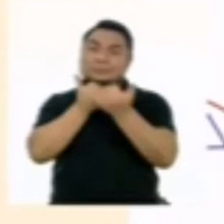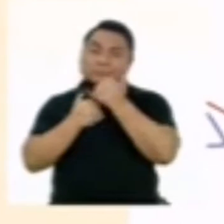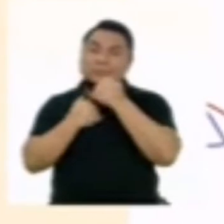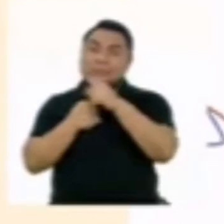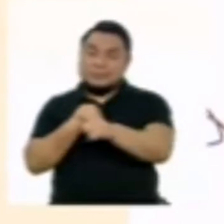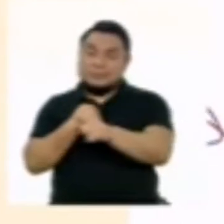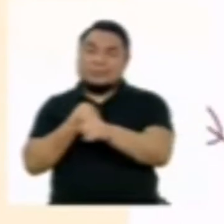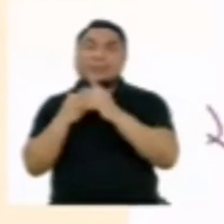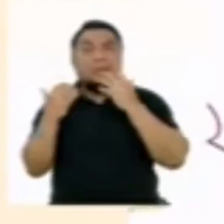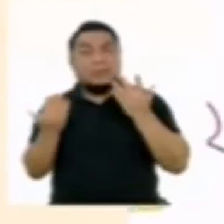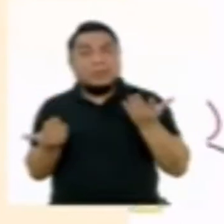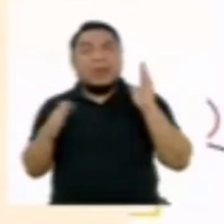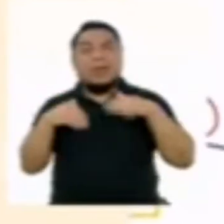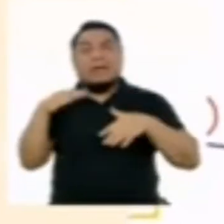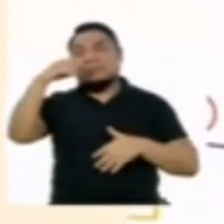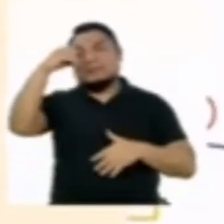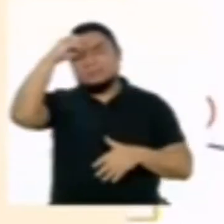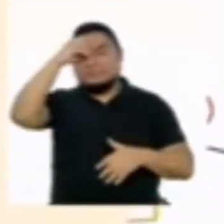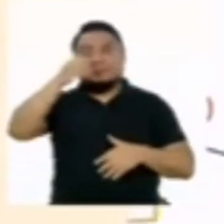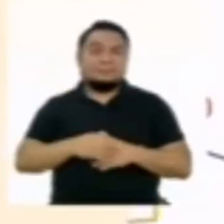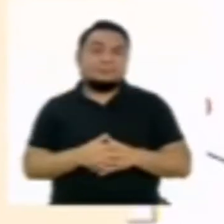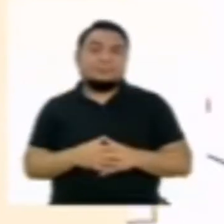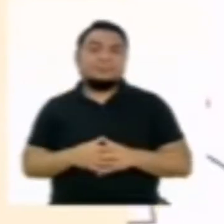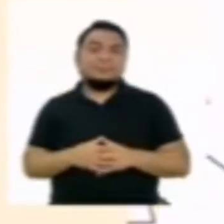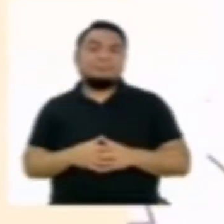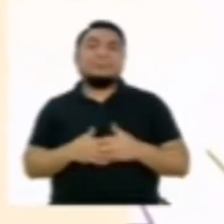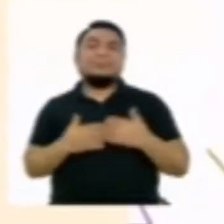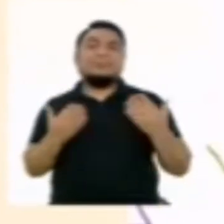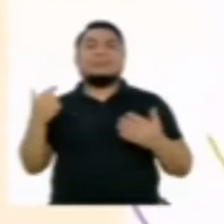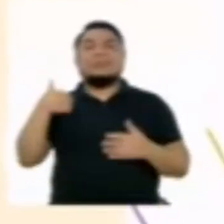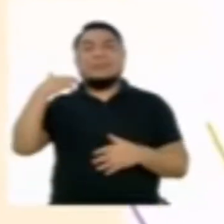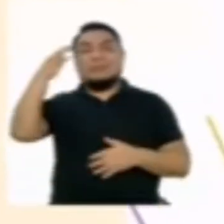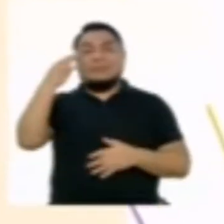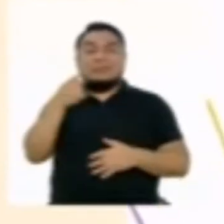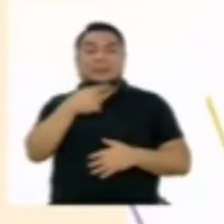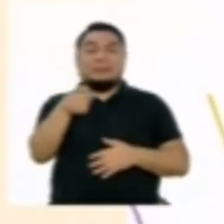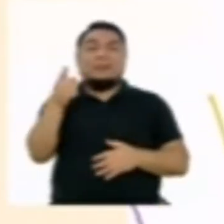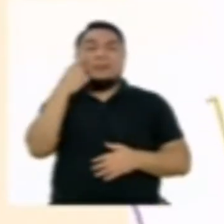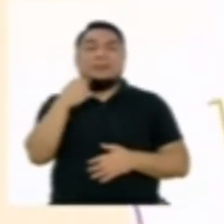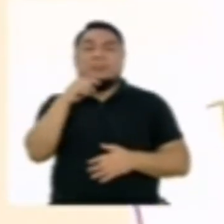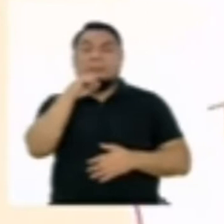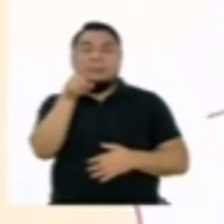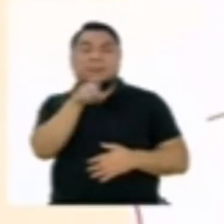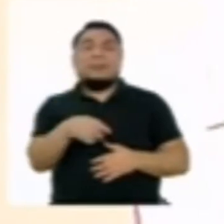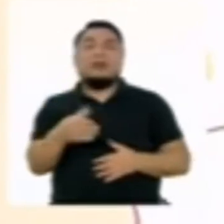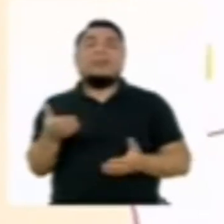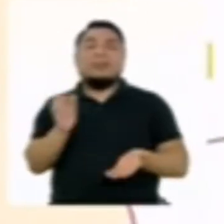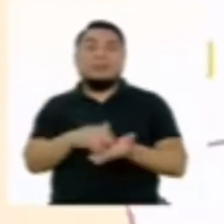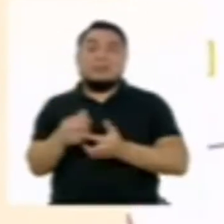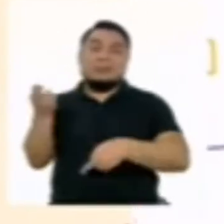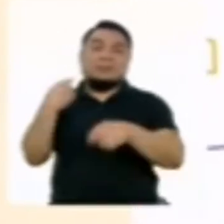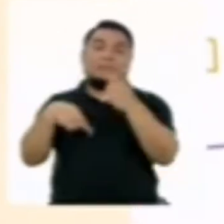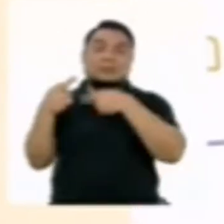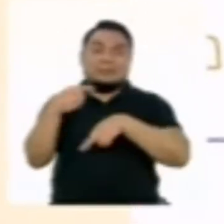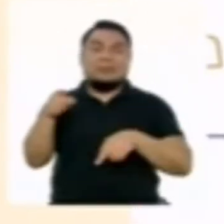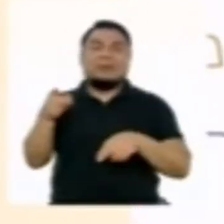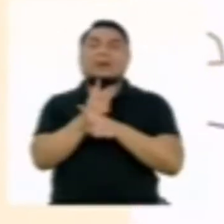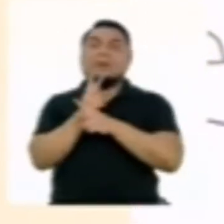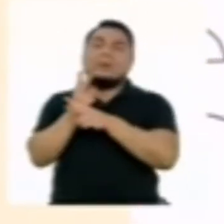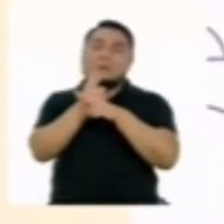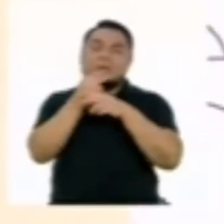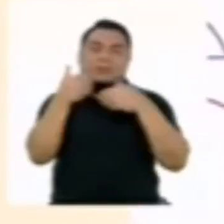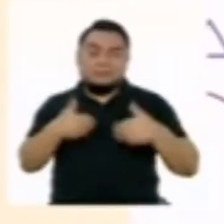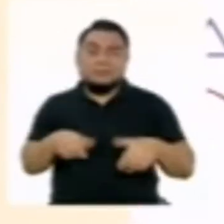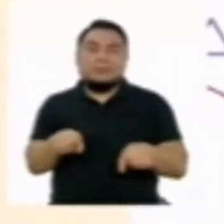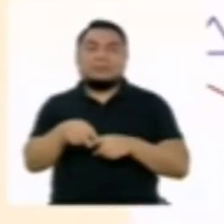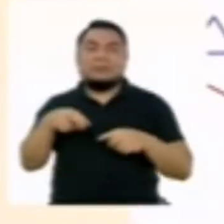imprudencias, muchas veces por desconocimiento. Me imagino que cuando las chicas y chicos retomen sus actividades, seguirán cuidándose